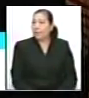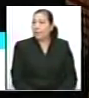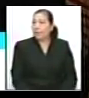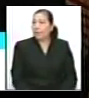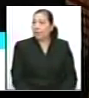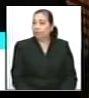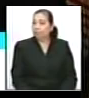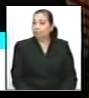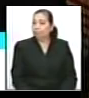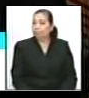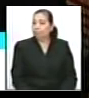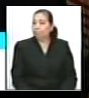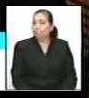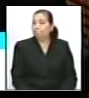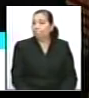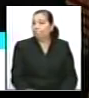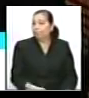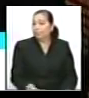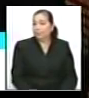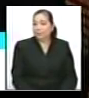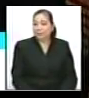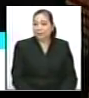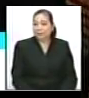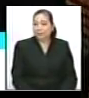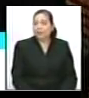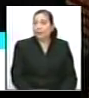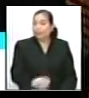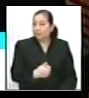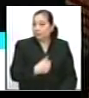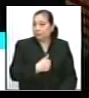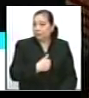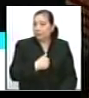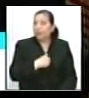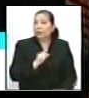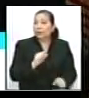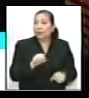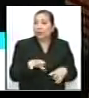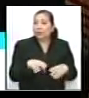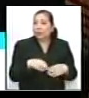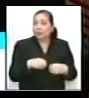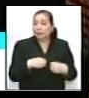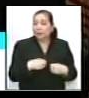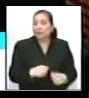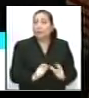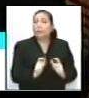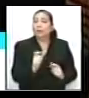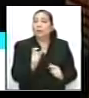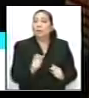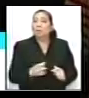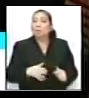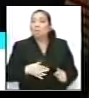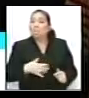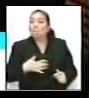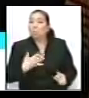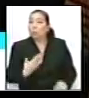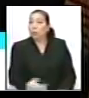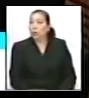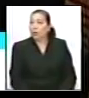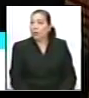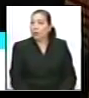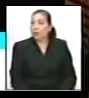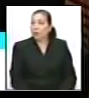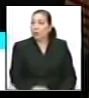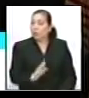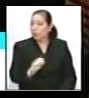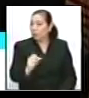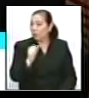inmunidad. Y entonces, presidenta, lo propio es que se admita para que la congresista pueda ejercer su